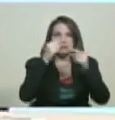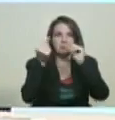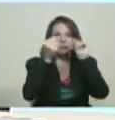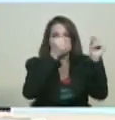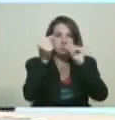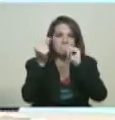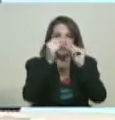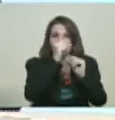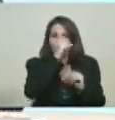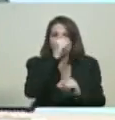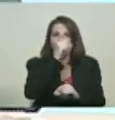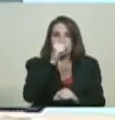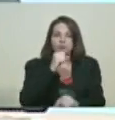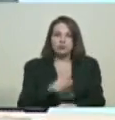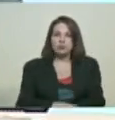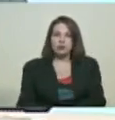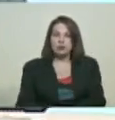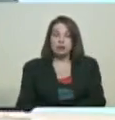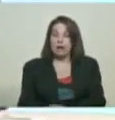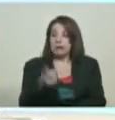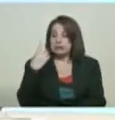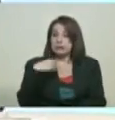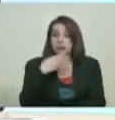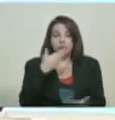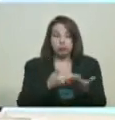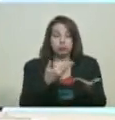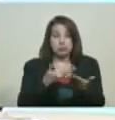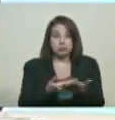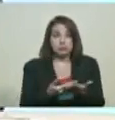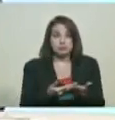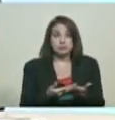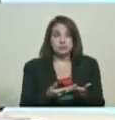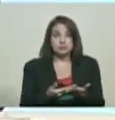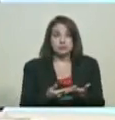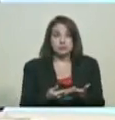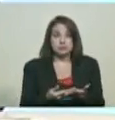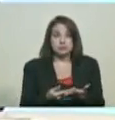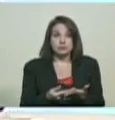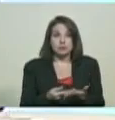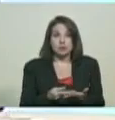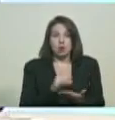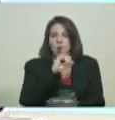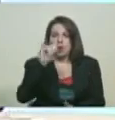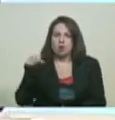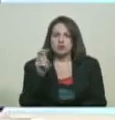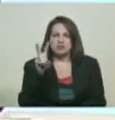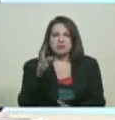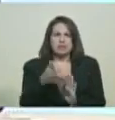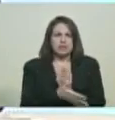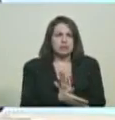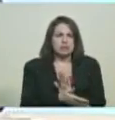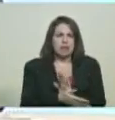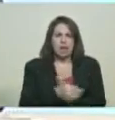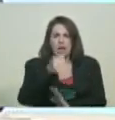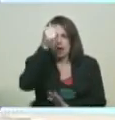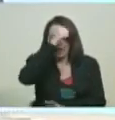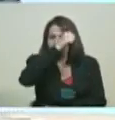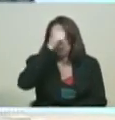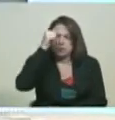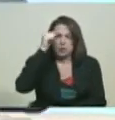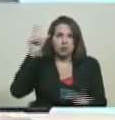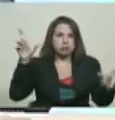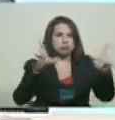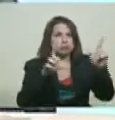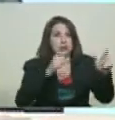ayer publicaba al compañero josé vicente rangel en su programa dominguero donde